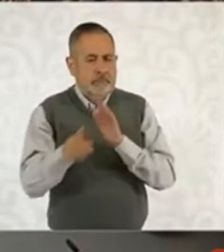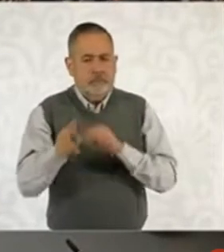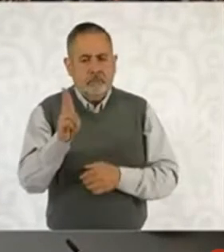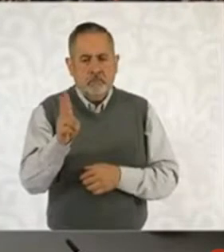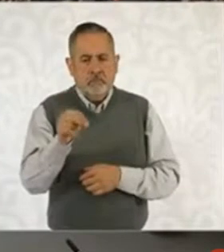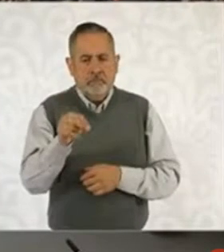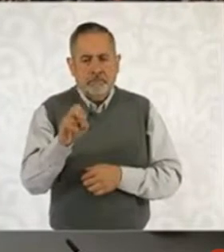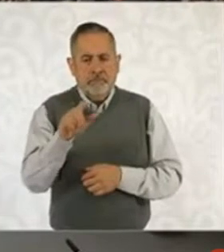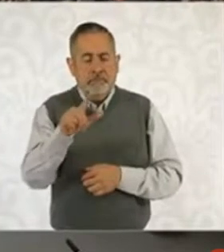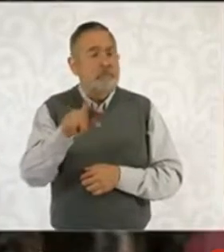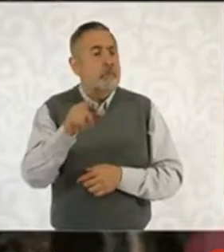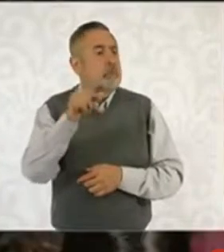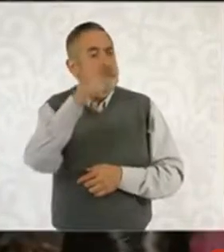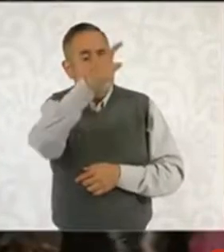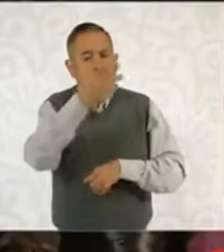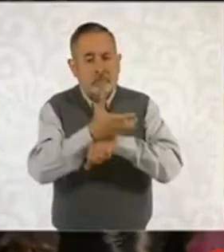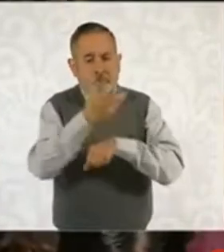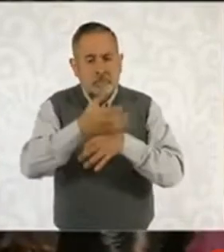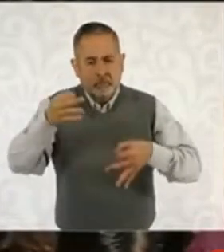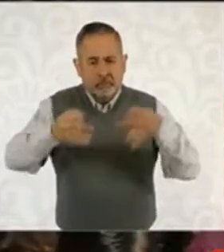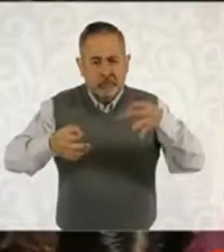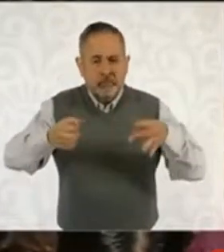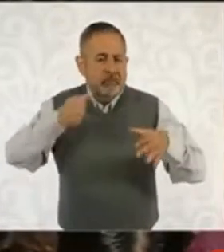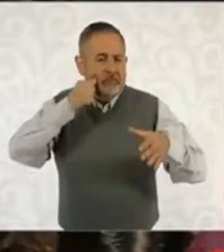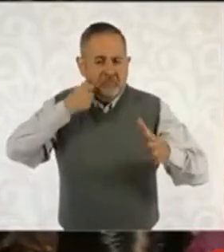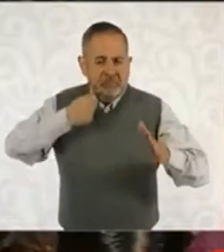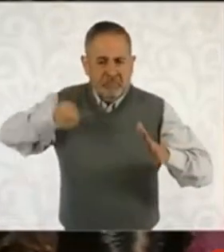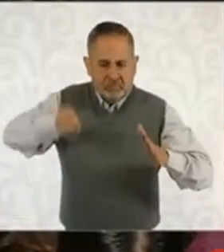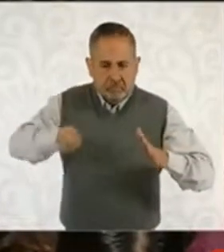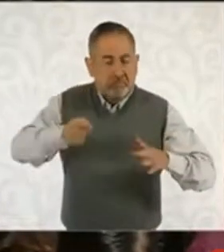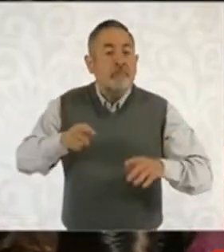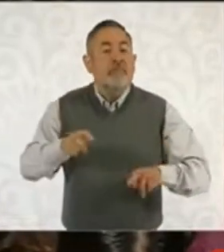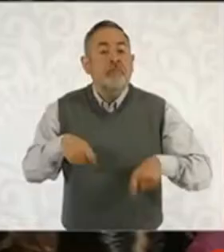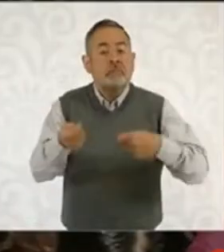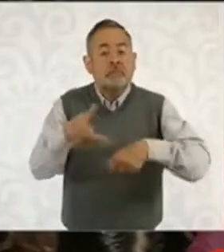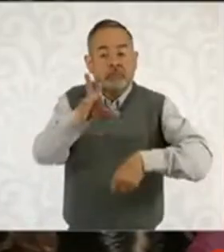Unidos ayer autorizó al gobierno de Trump reanudar las deportaciones